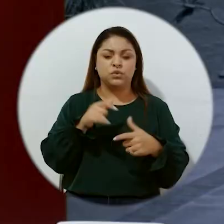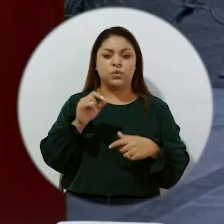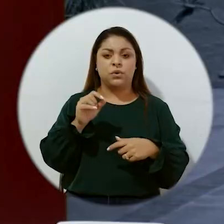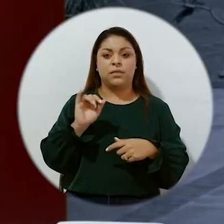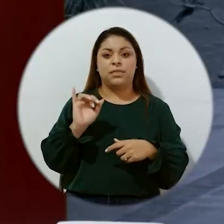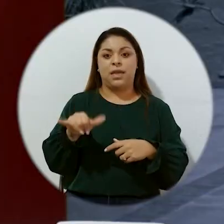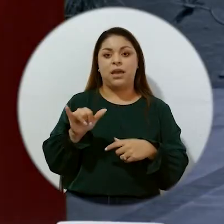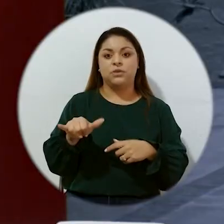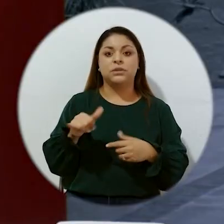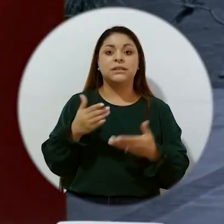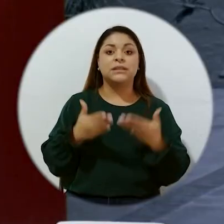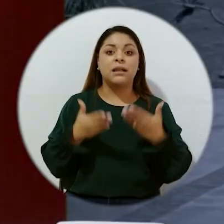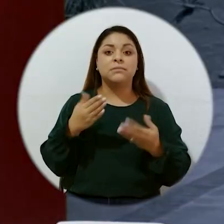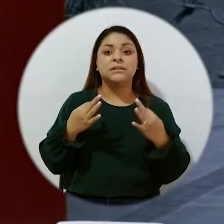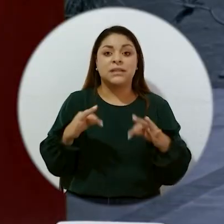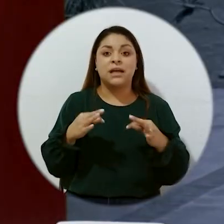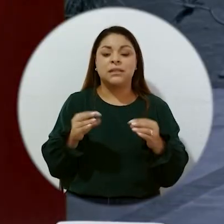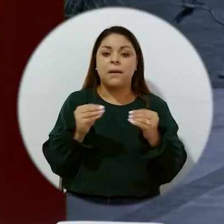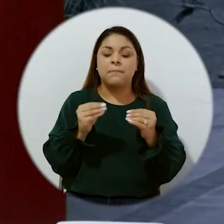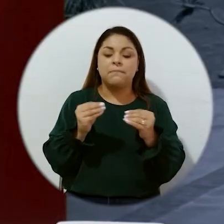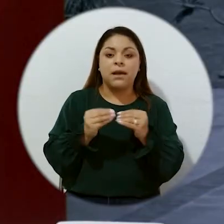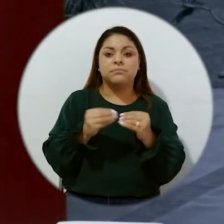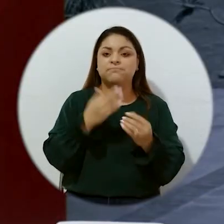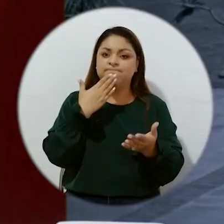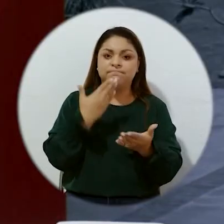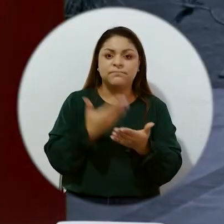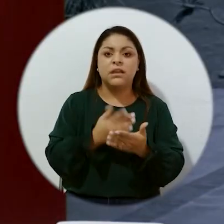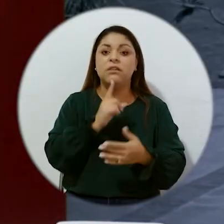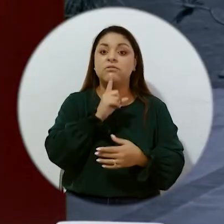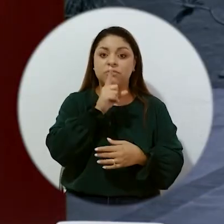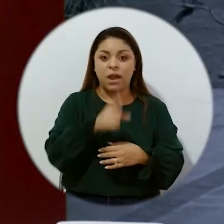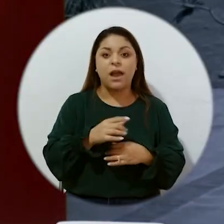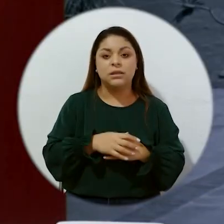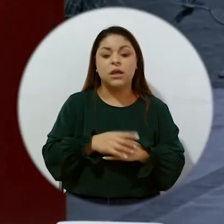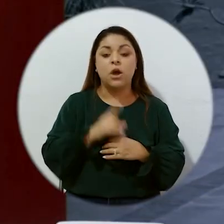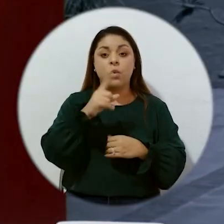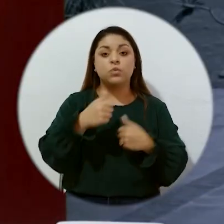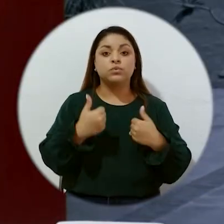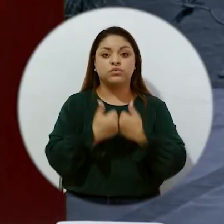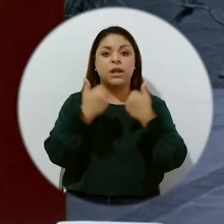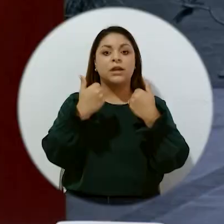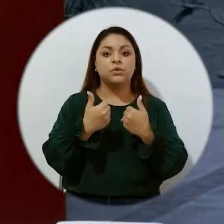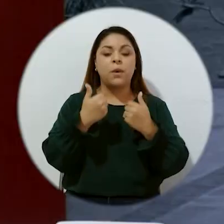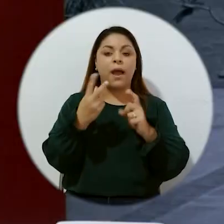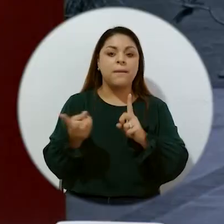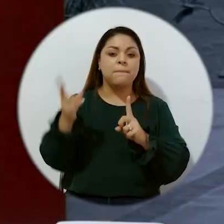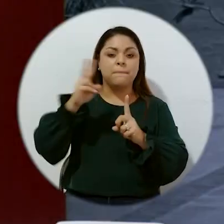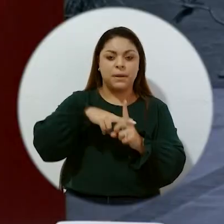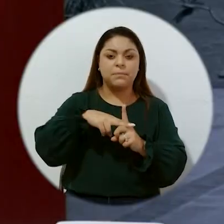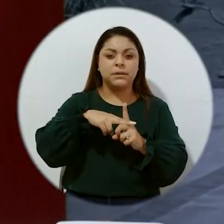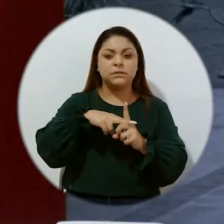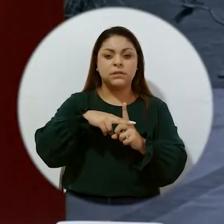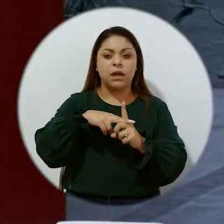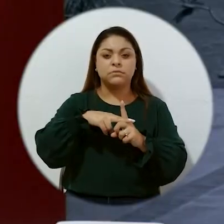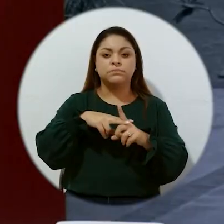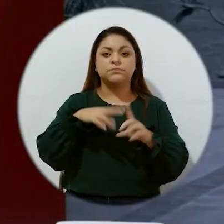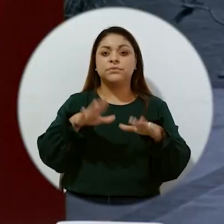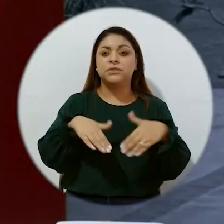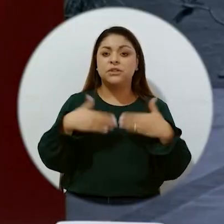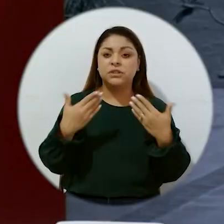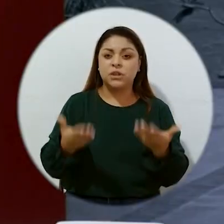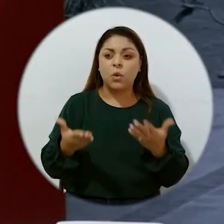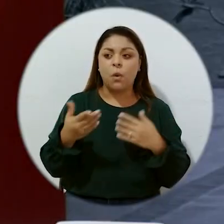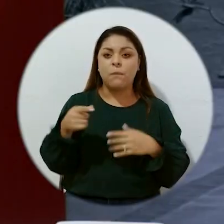de que sean más eficientes y realistas. Y un reto, por una parte, es la implementación, ¿verdad?